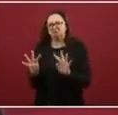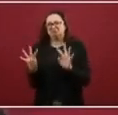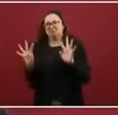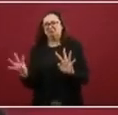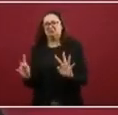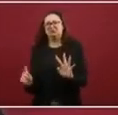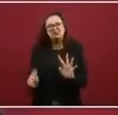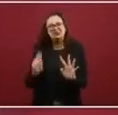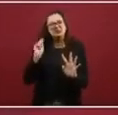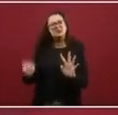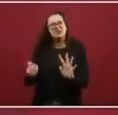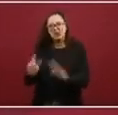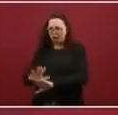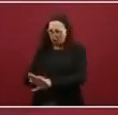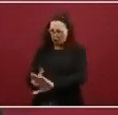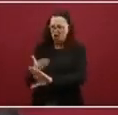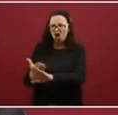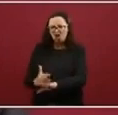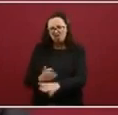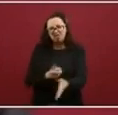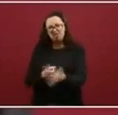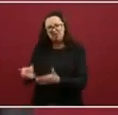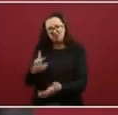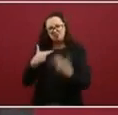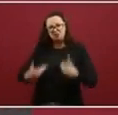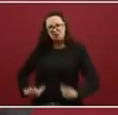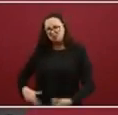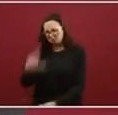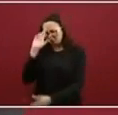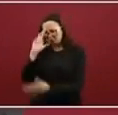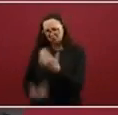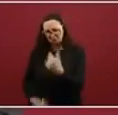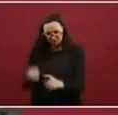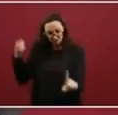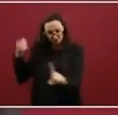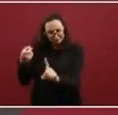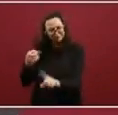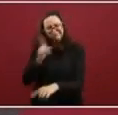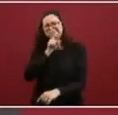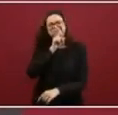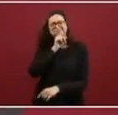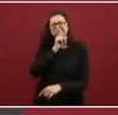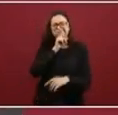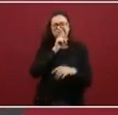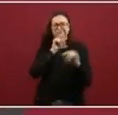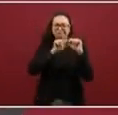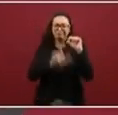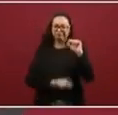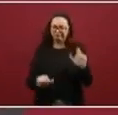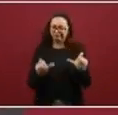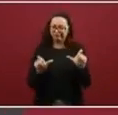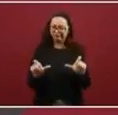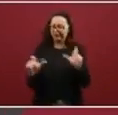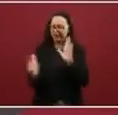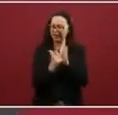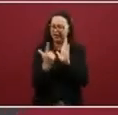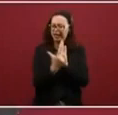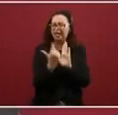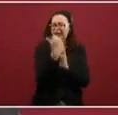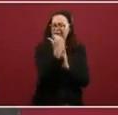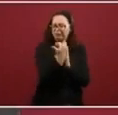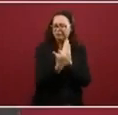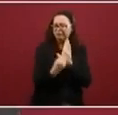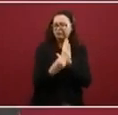derechos. No es el objetivo. La Guardia Nacional tiene una serie de preceptos en la ley que están aprobados que se tienen